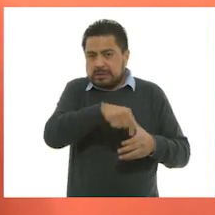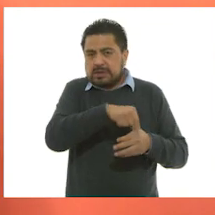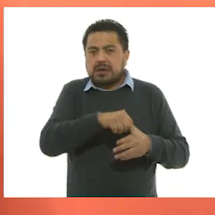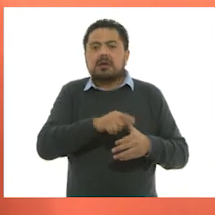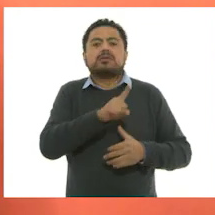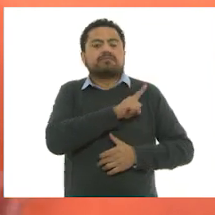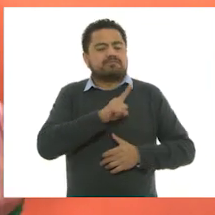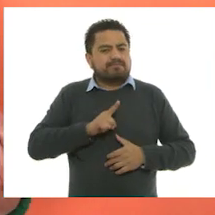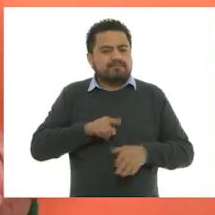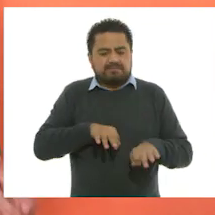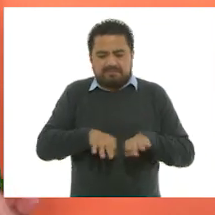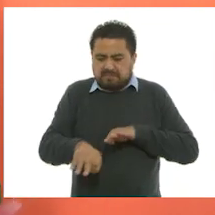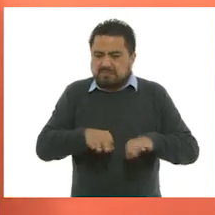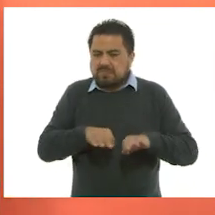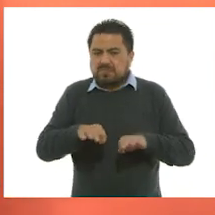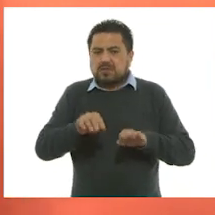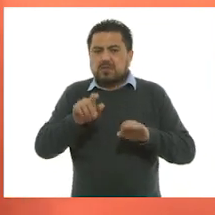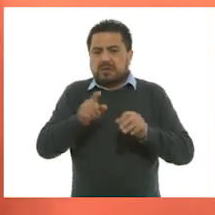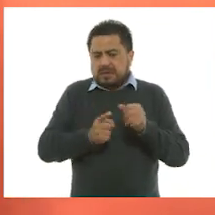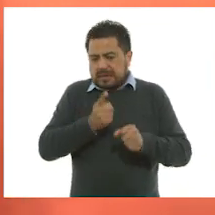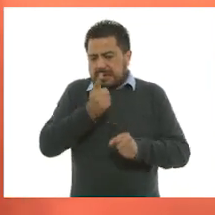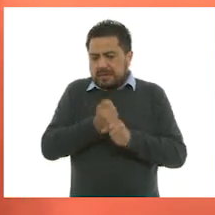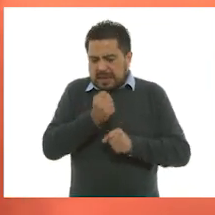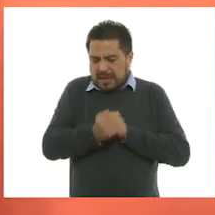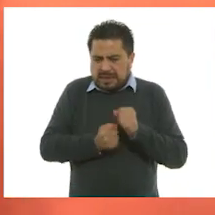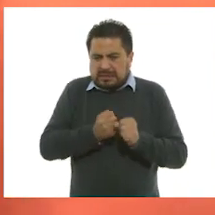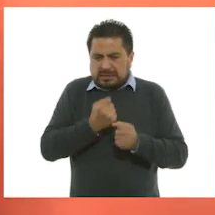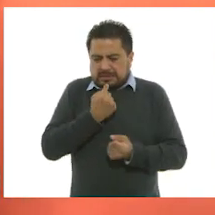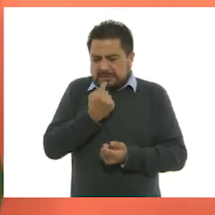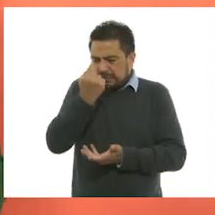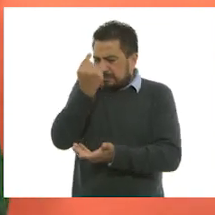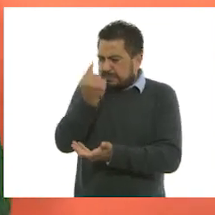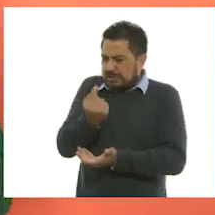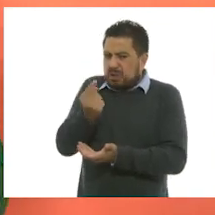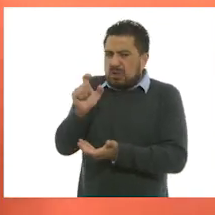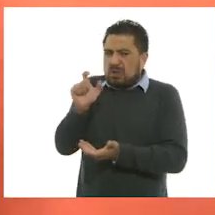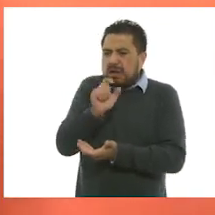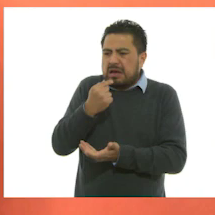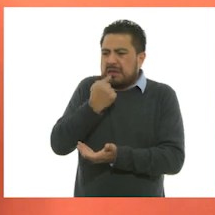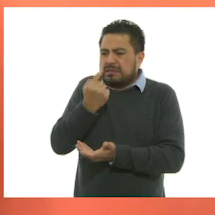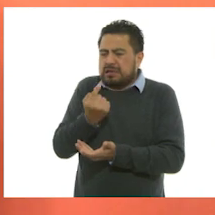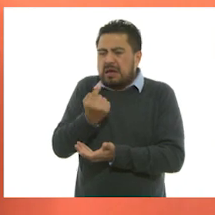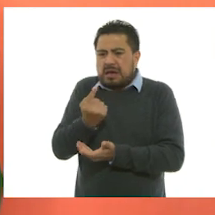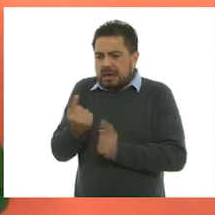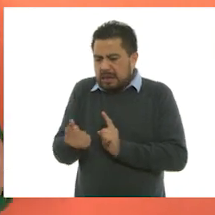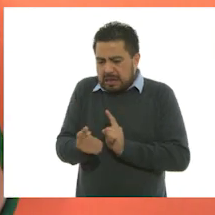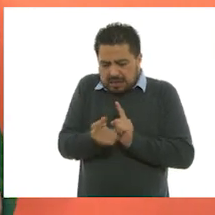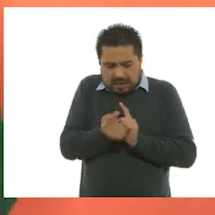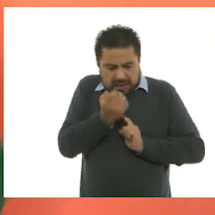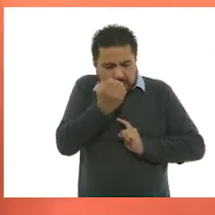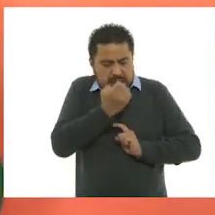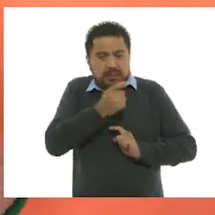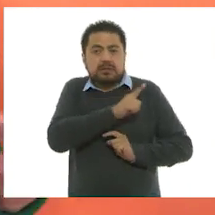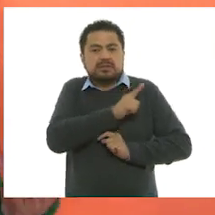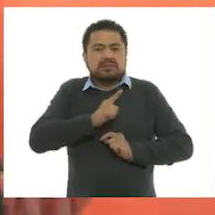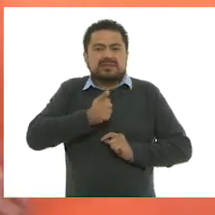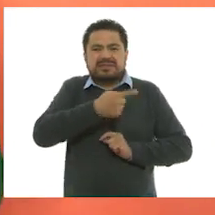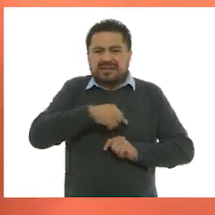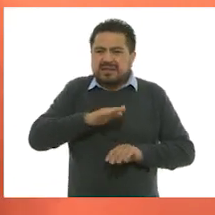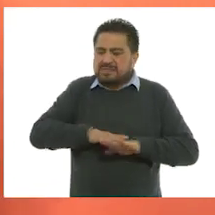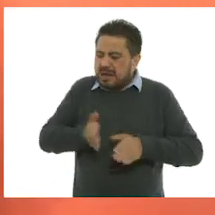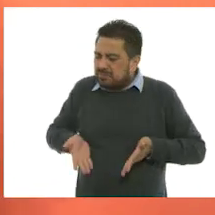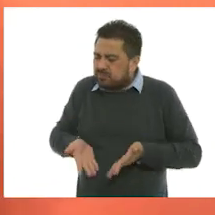hay que trabajar desde los primeros años, cuando el niño se acerca a la escuela, hay que